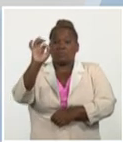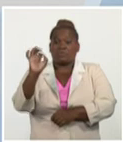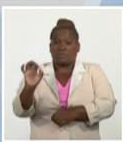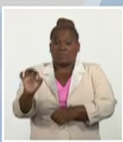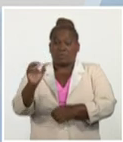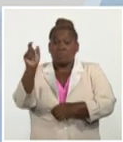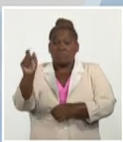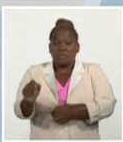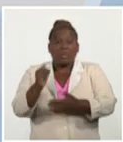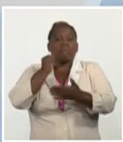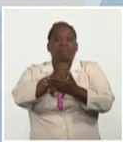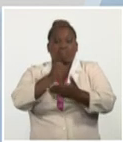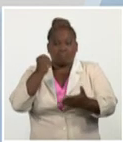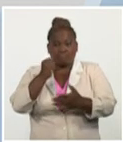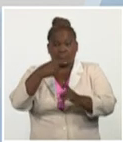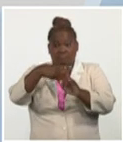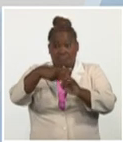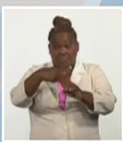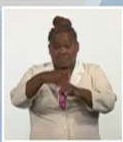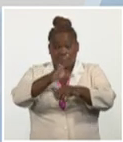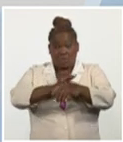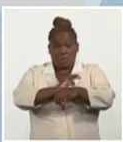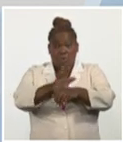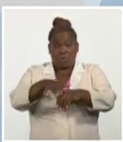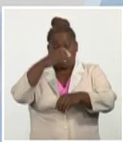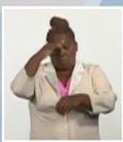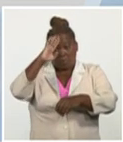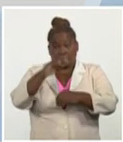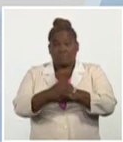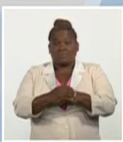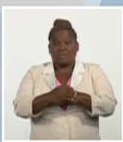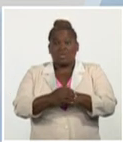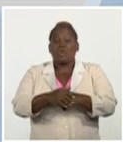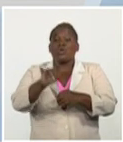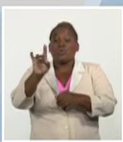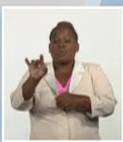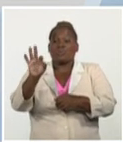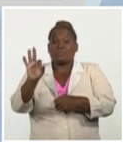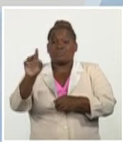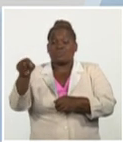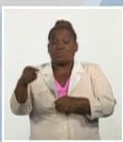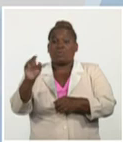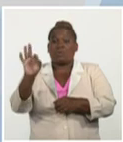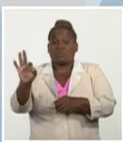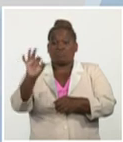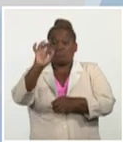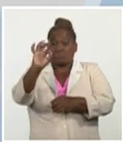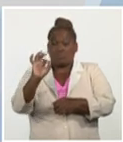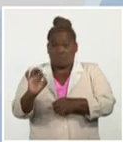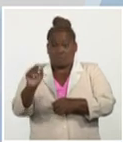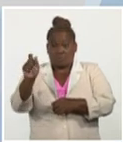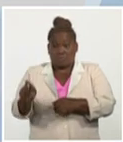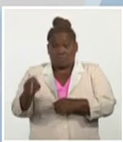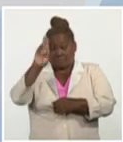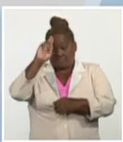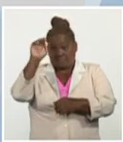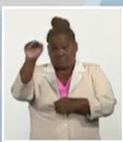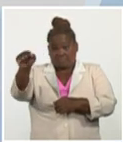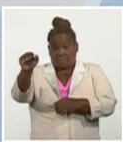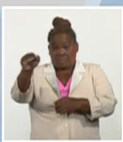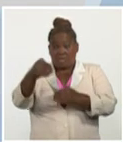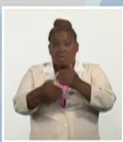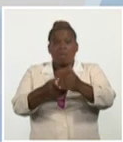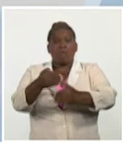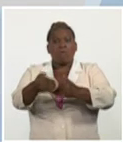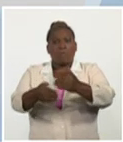Cuba. El 98,8% de los casos activos con una evolución clínica